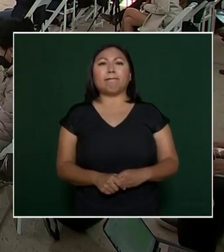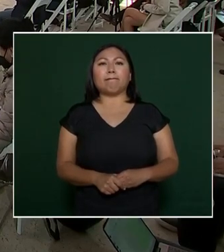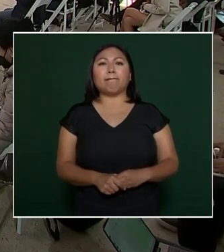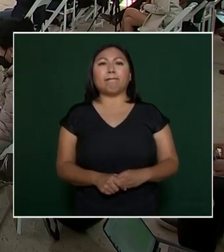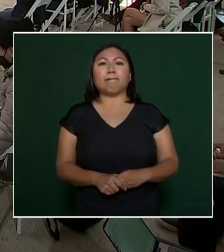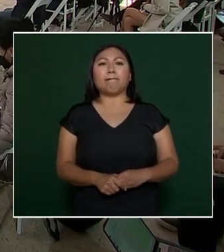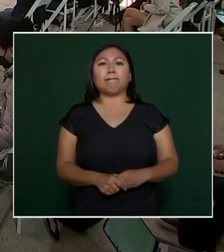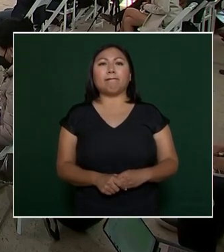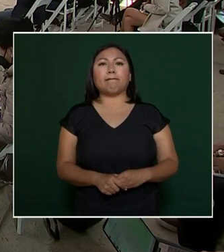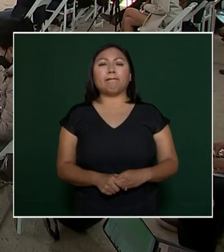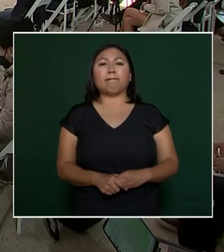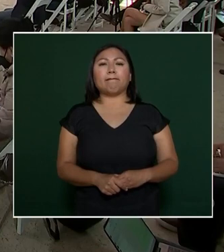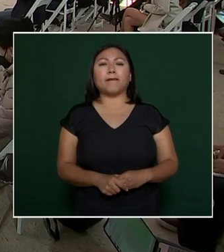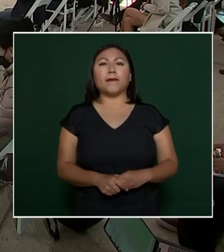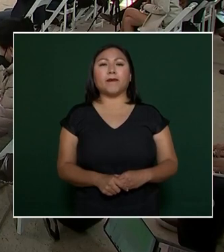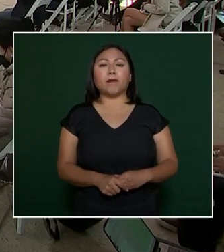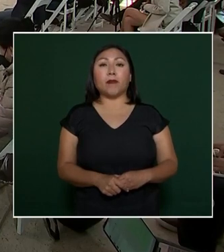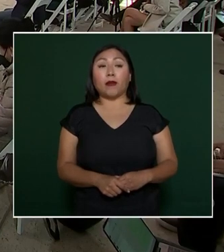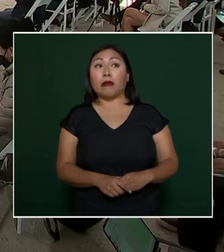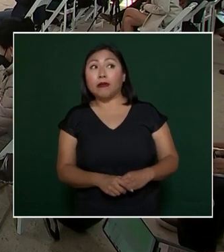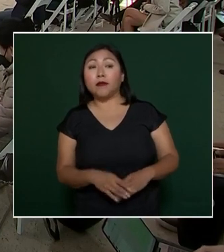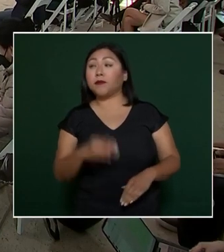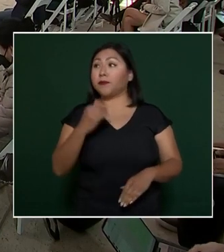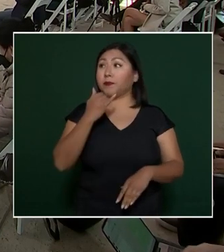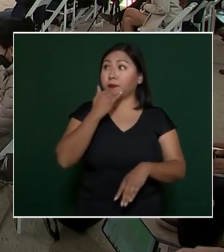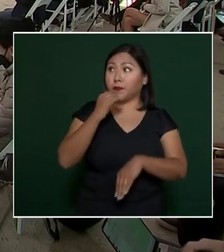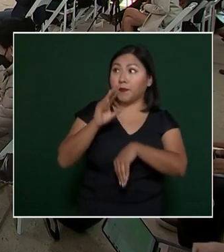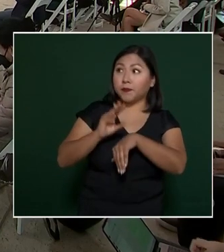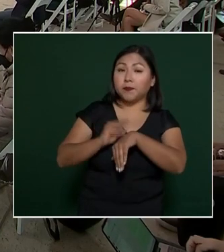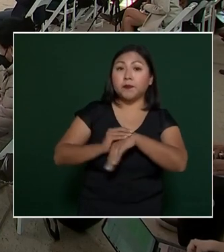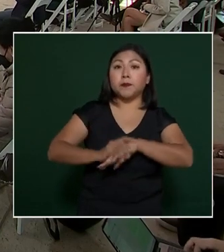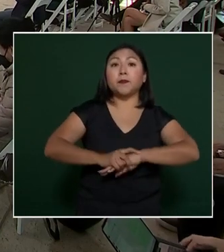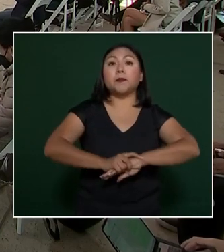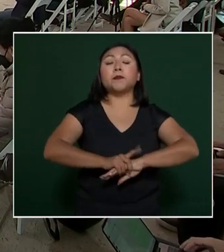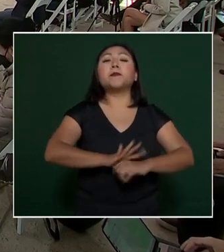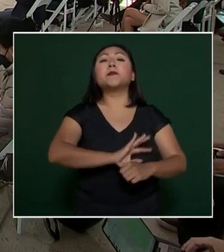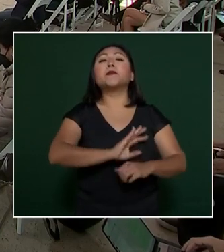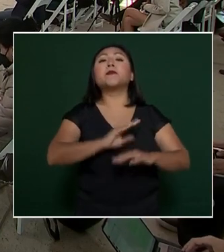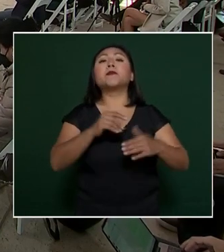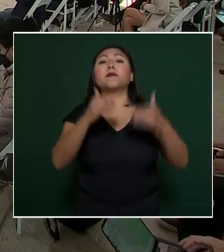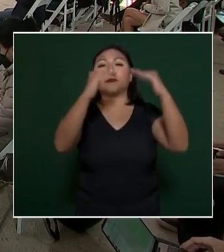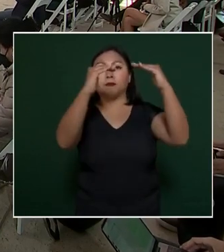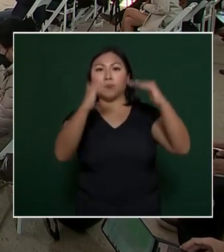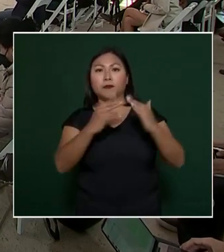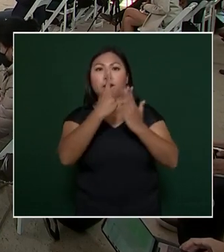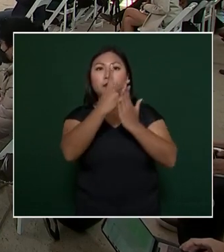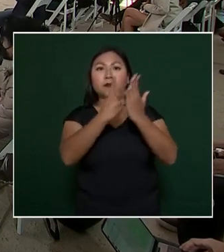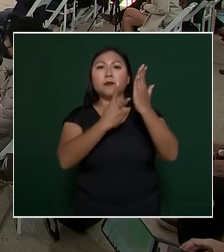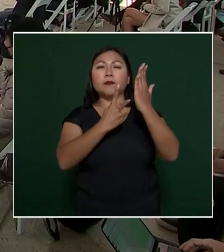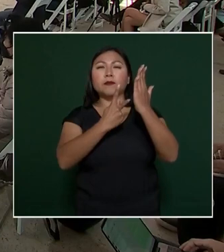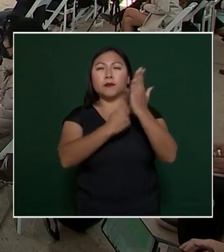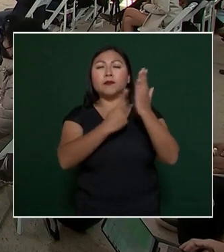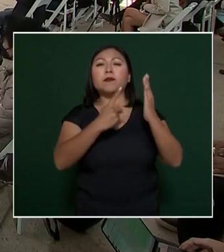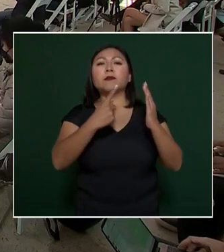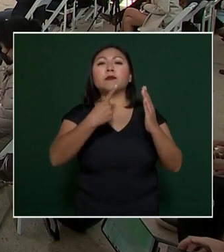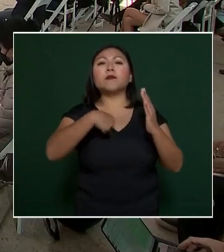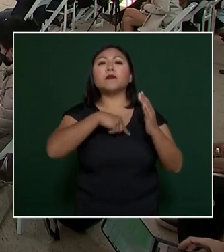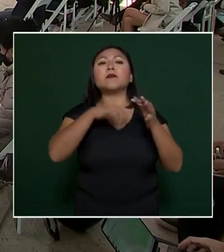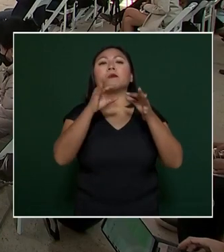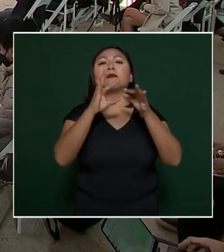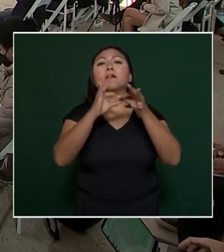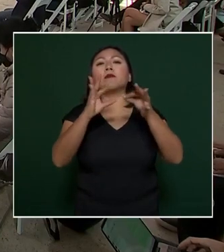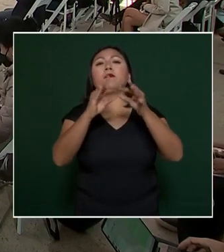gracias con su permiso señor presidente informaremos sobre la situación de seguridad pública aquí en el estado de Baja